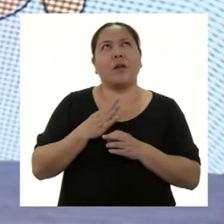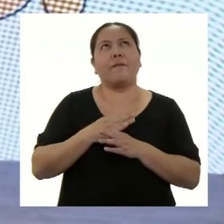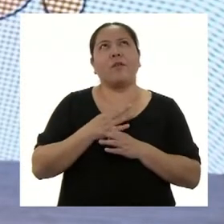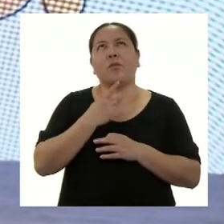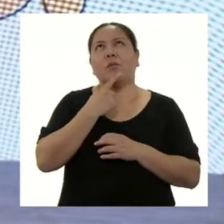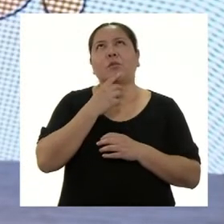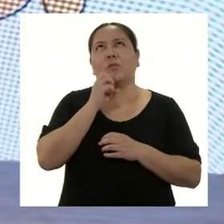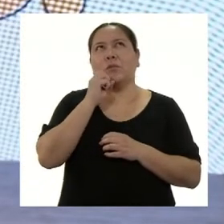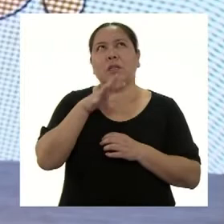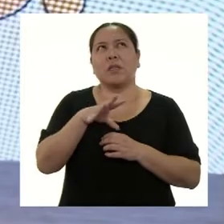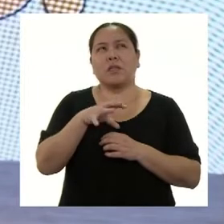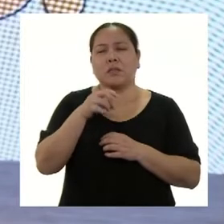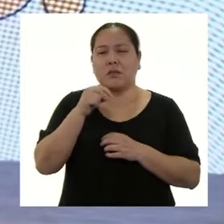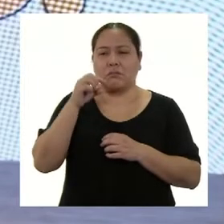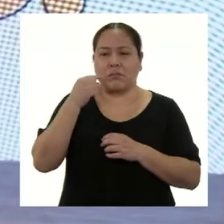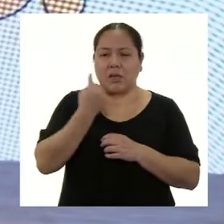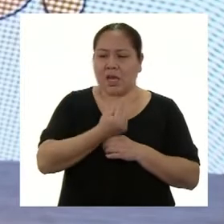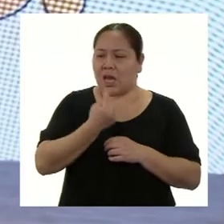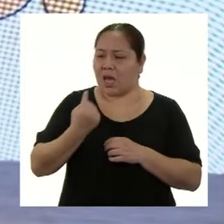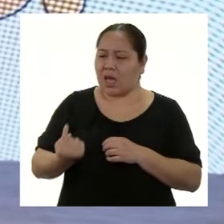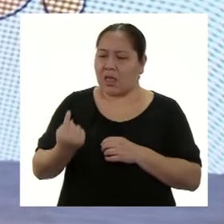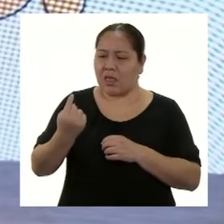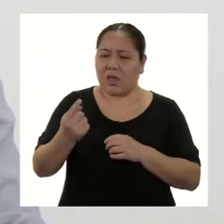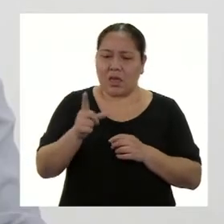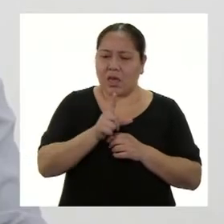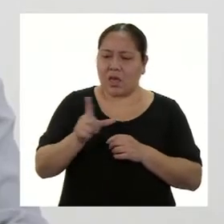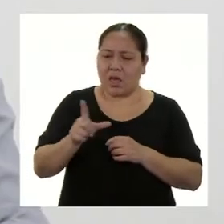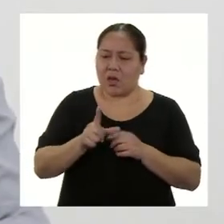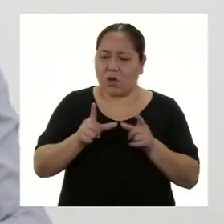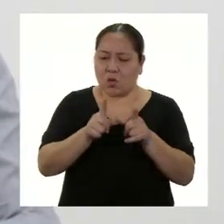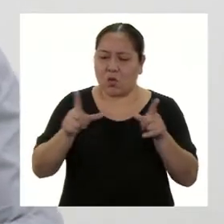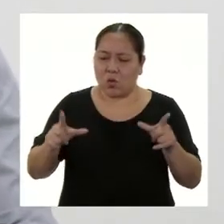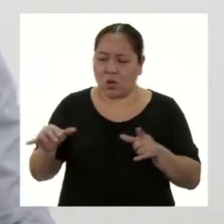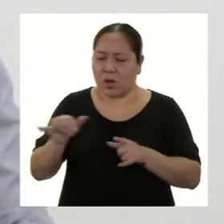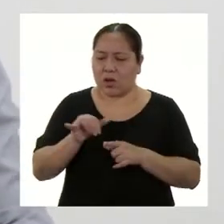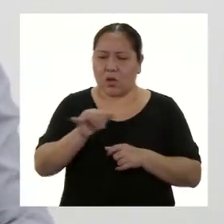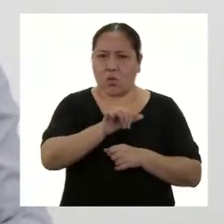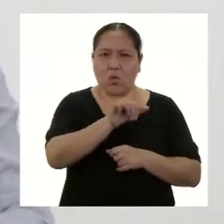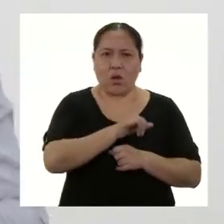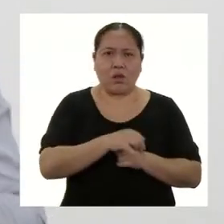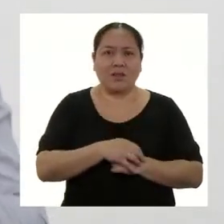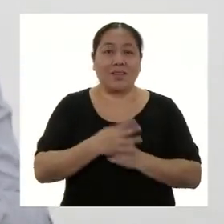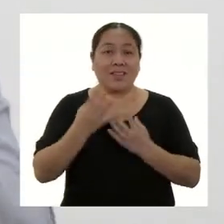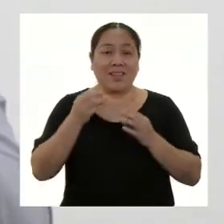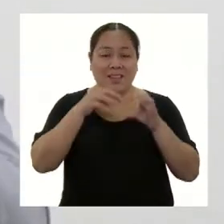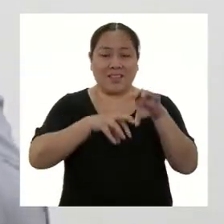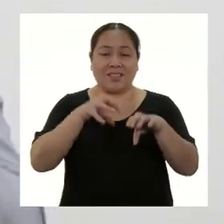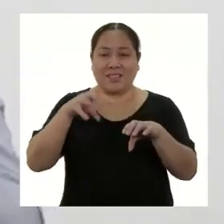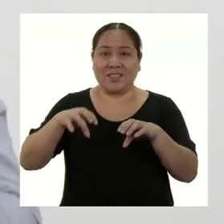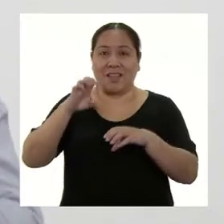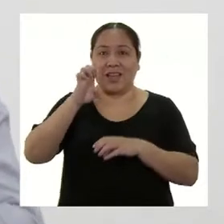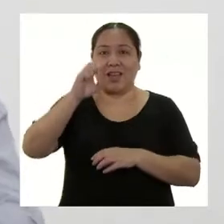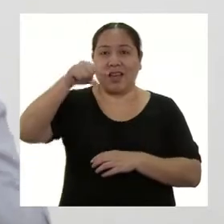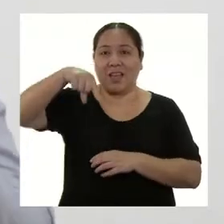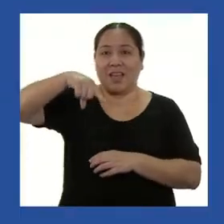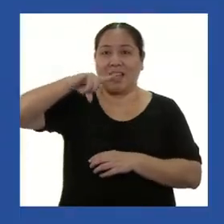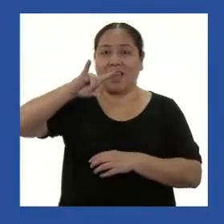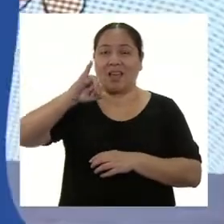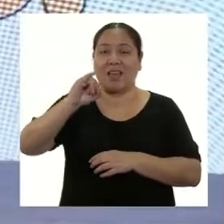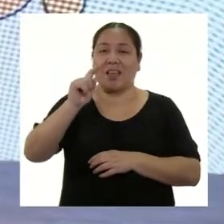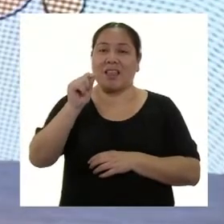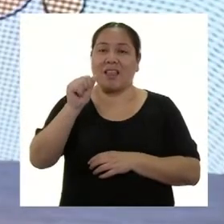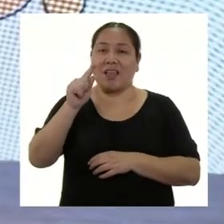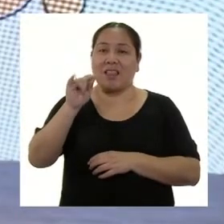¿Cómo se dice cuando quiero que cada vegetal ocupe un espacio igual? Ah, quieres sembrar de una manera